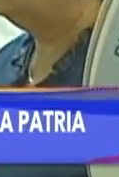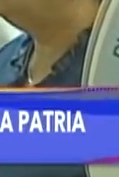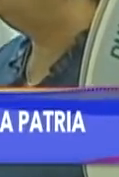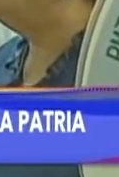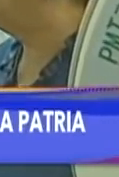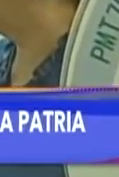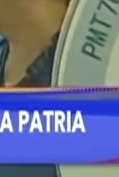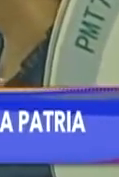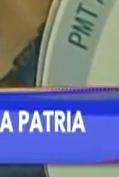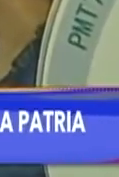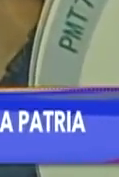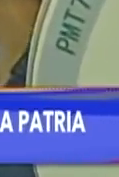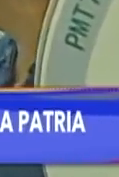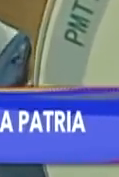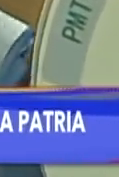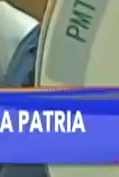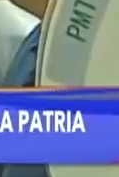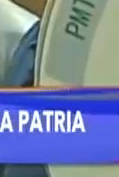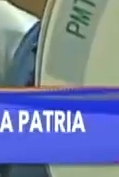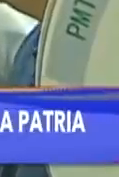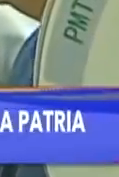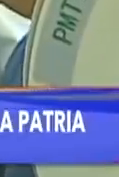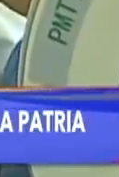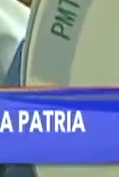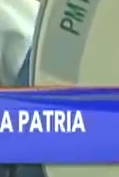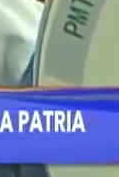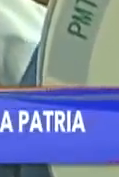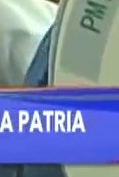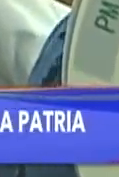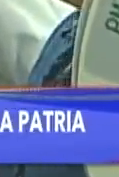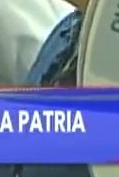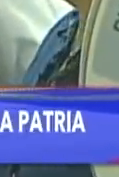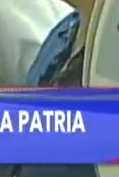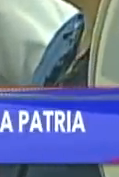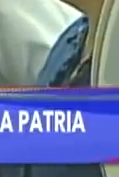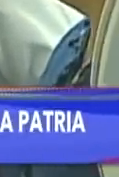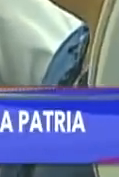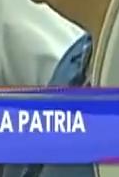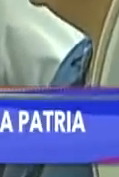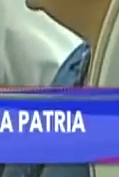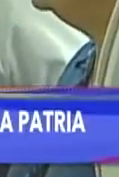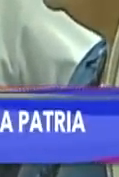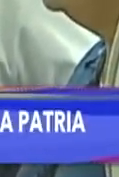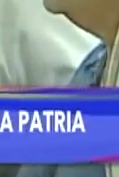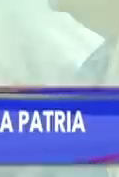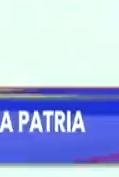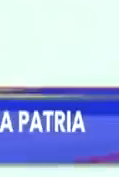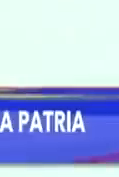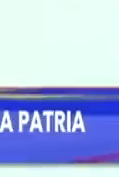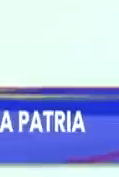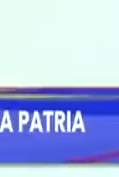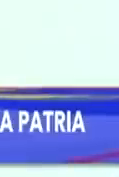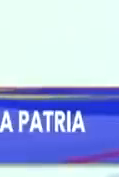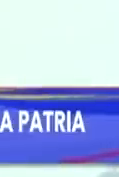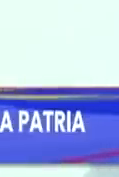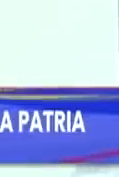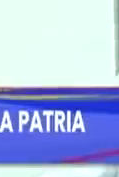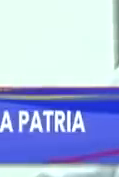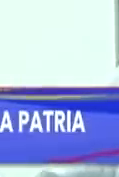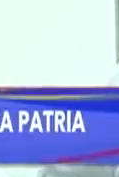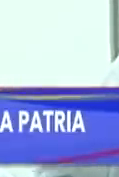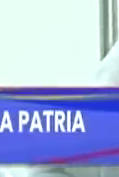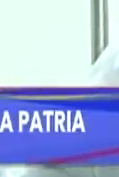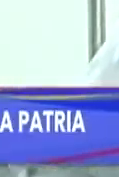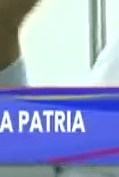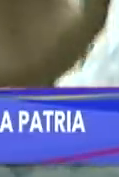quirúrgica. También por aquí tenemos lo que es un equipo de infusión, lo cual nos permite controlar la cantidad de tratamiento que se